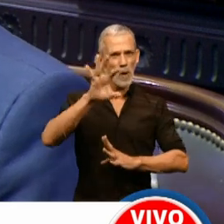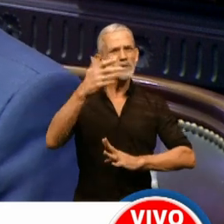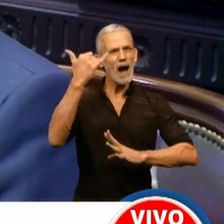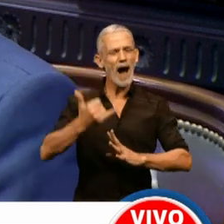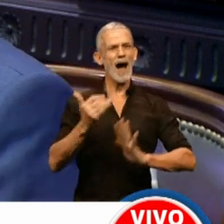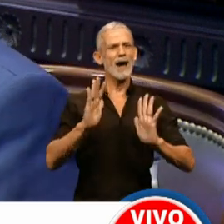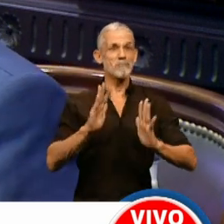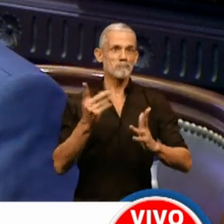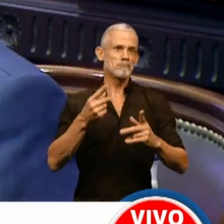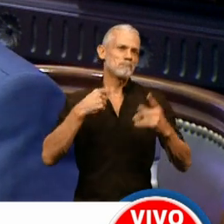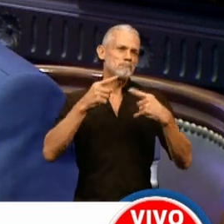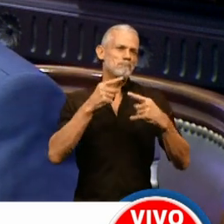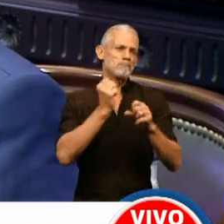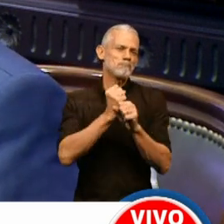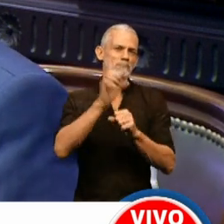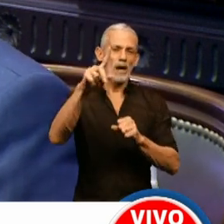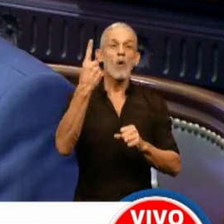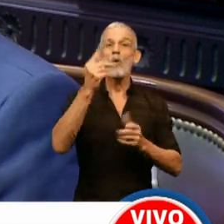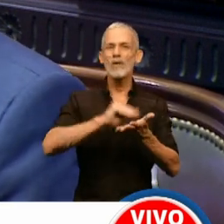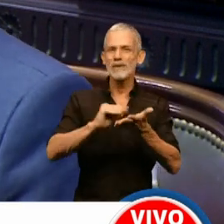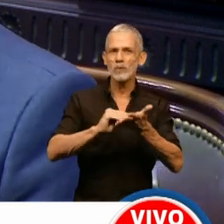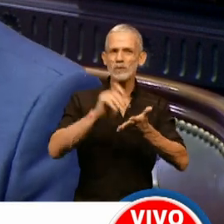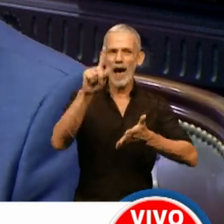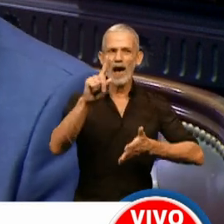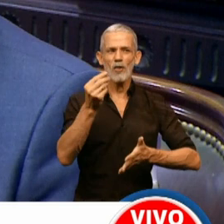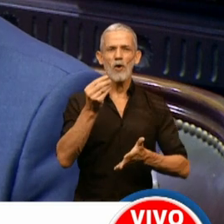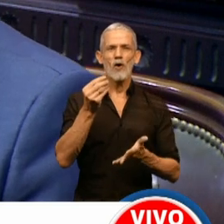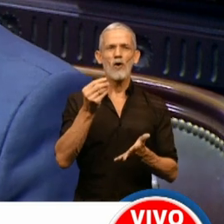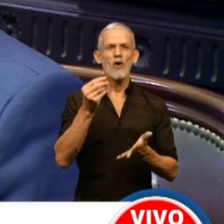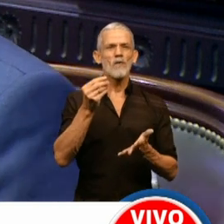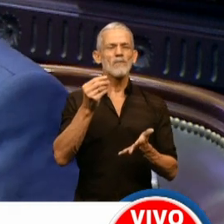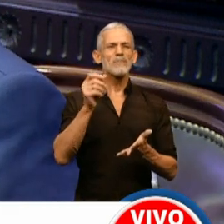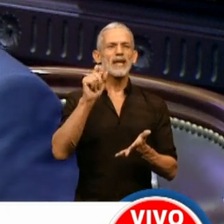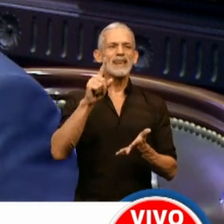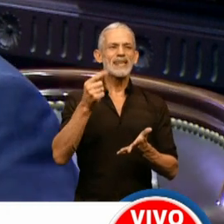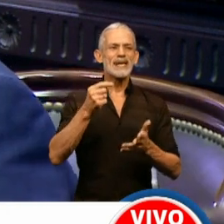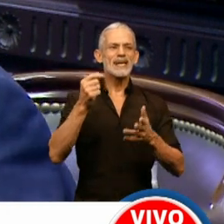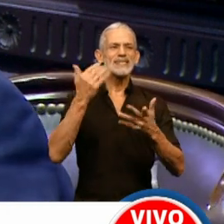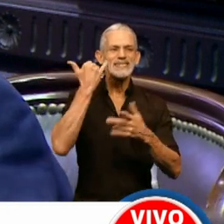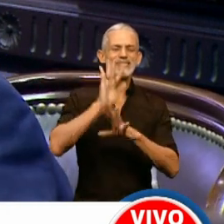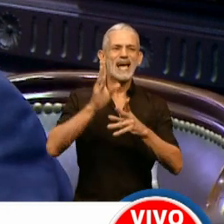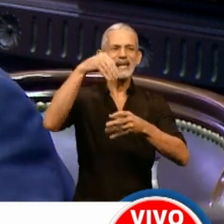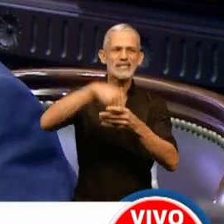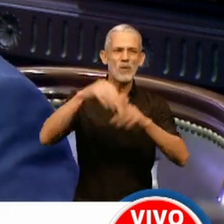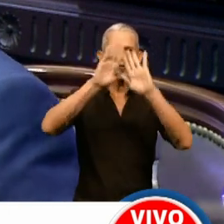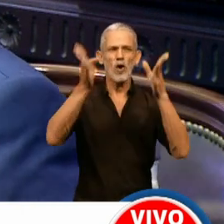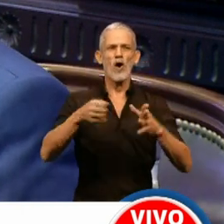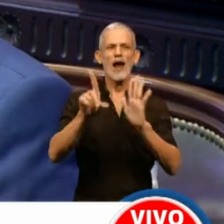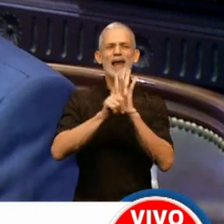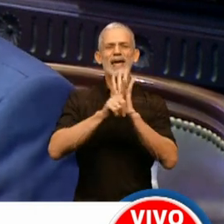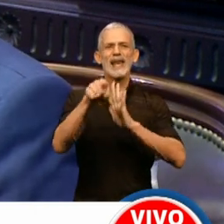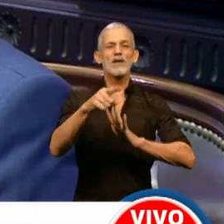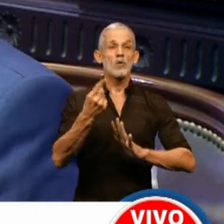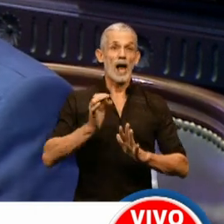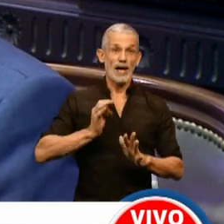gracias a la gestión de un diputado de nuestro espacio se ha votado en la legislatura del año pasado una